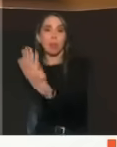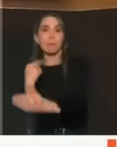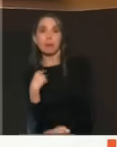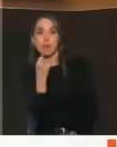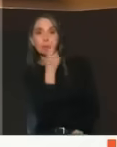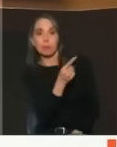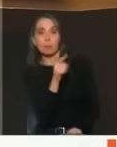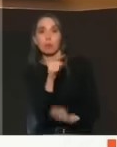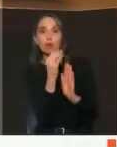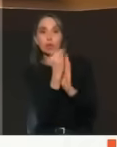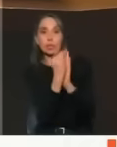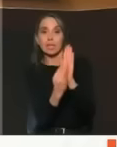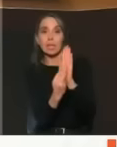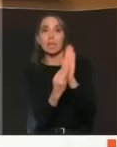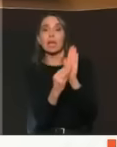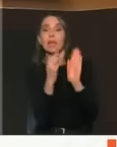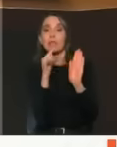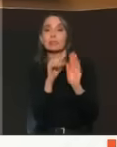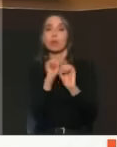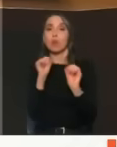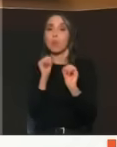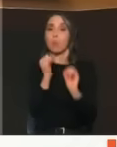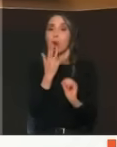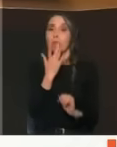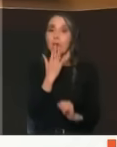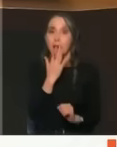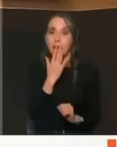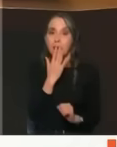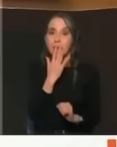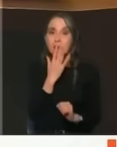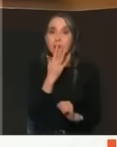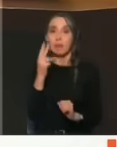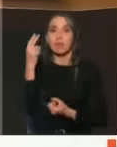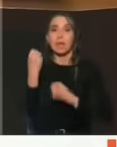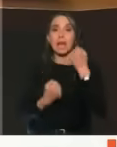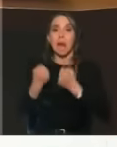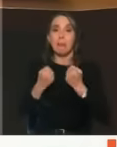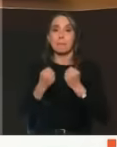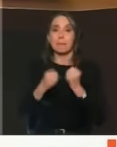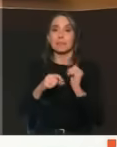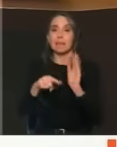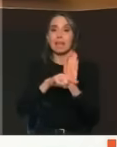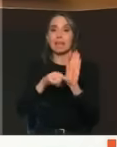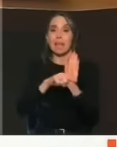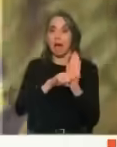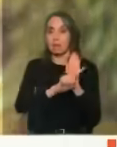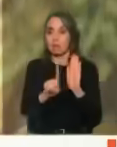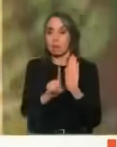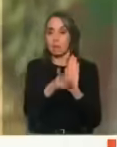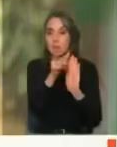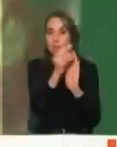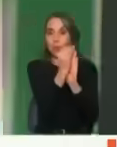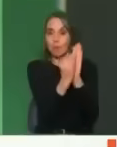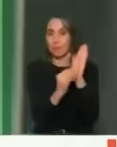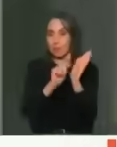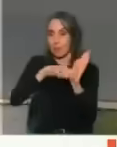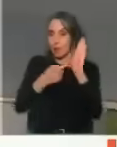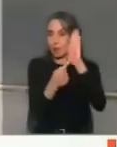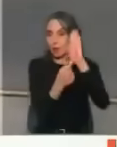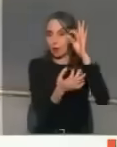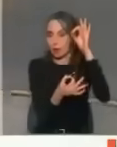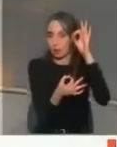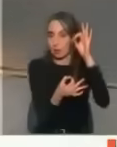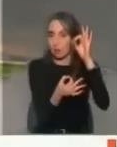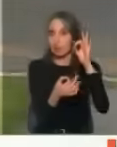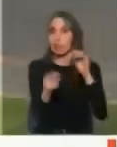y condiciones salía que uno no podía hablar de la empresa negativamente. ¿Tiene más